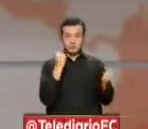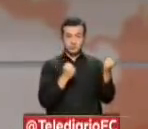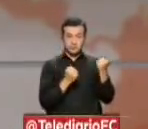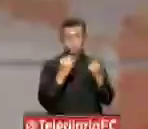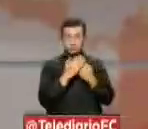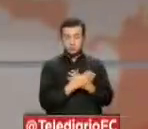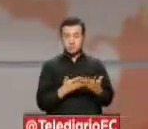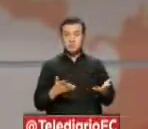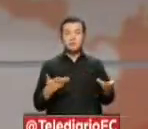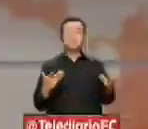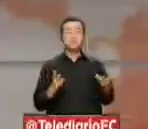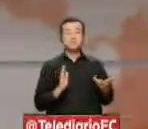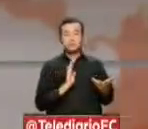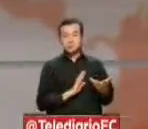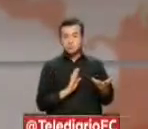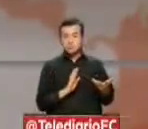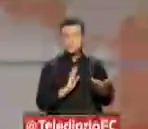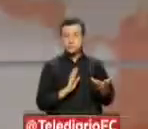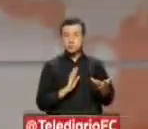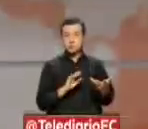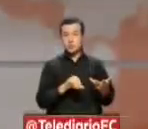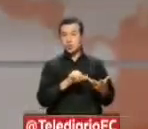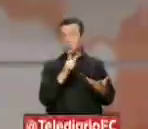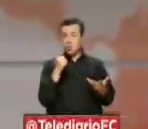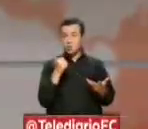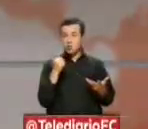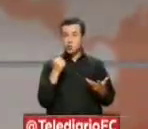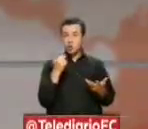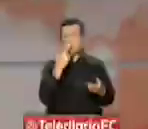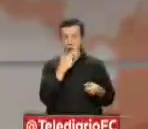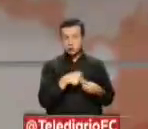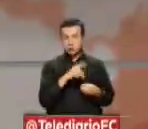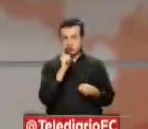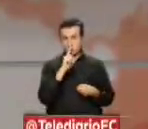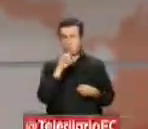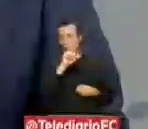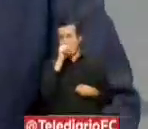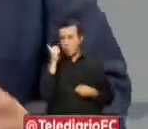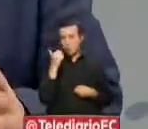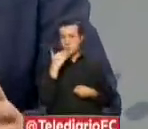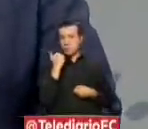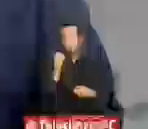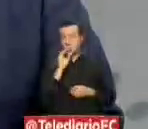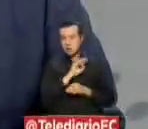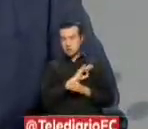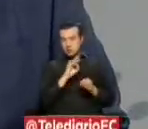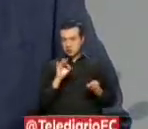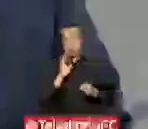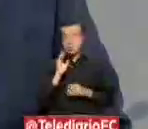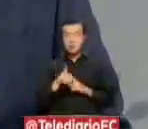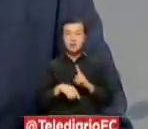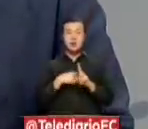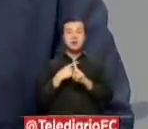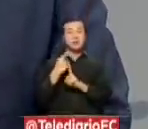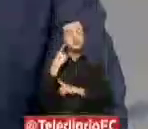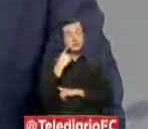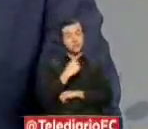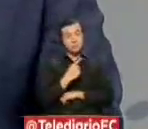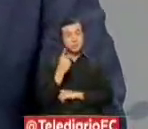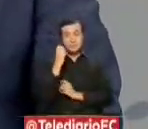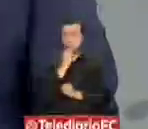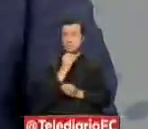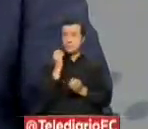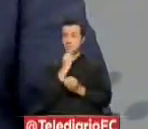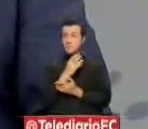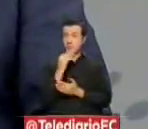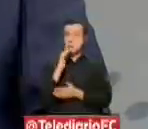transporte que estén movidos por otro tipo de energías que son más limpias. Bueno, pero eso demanda también un nivel de información